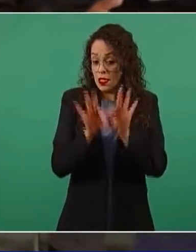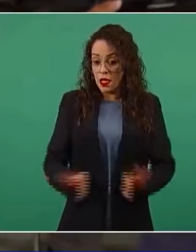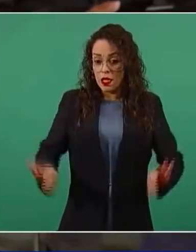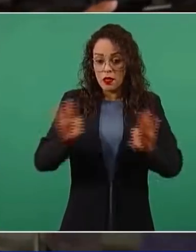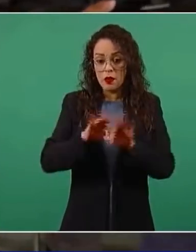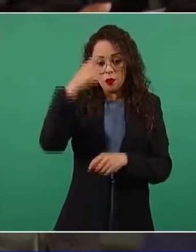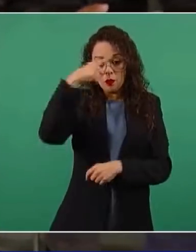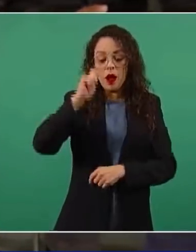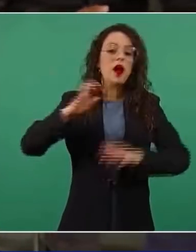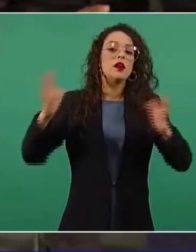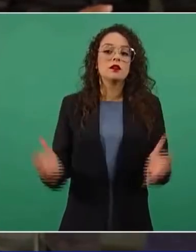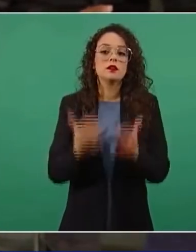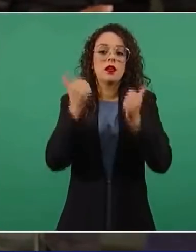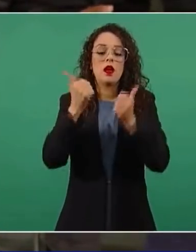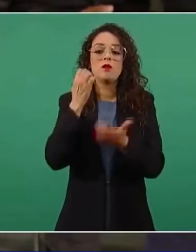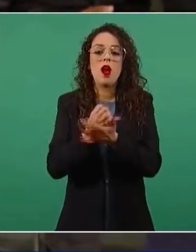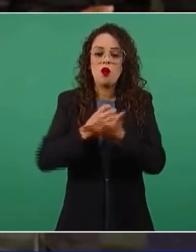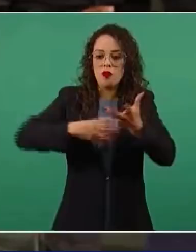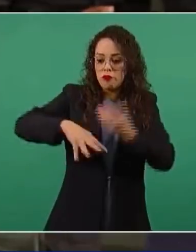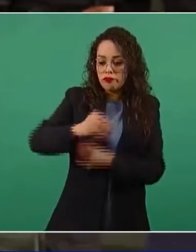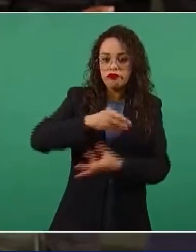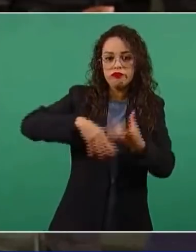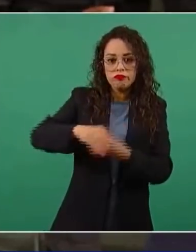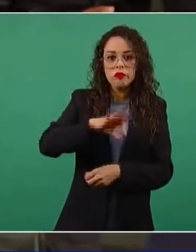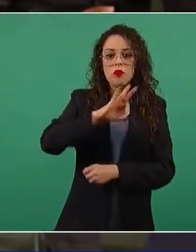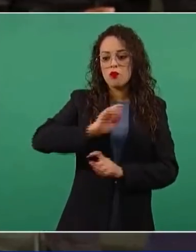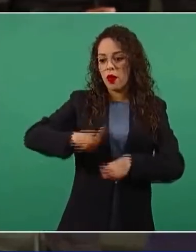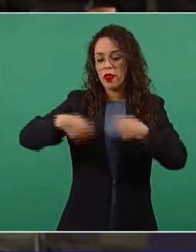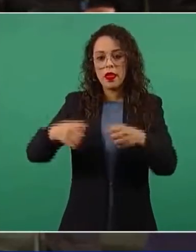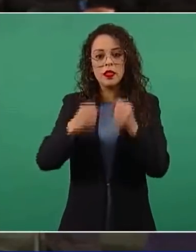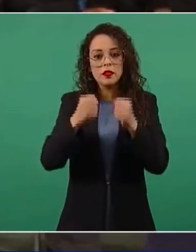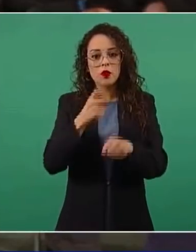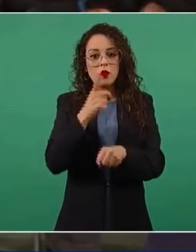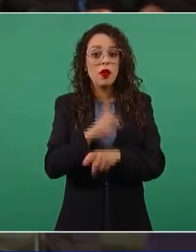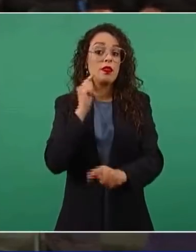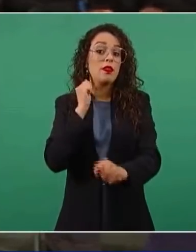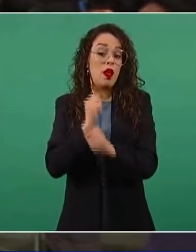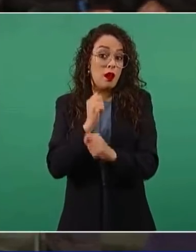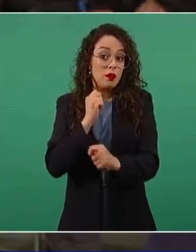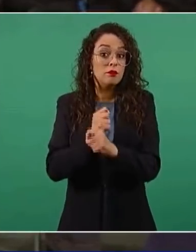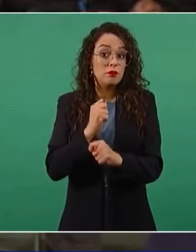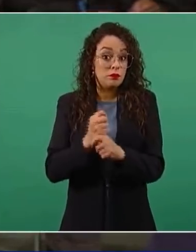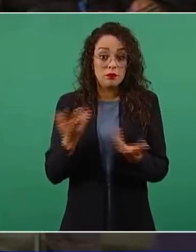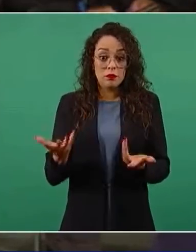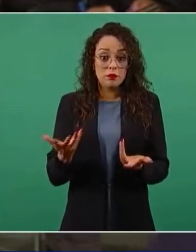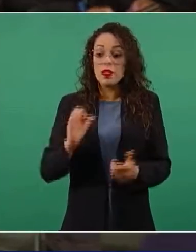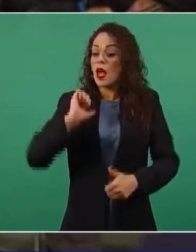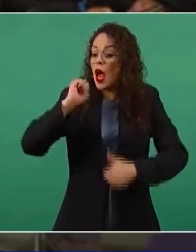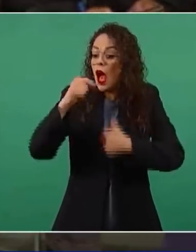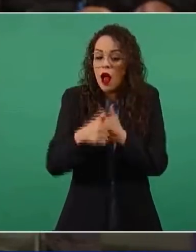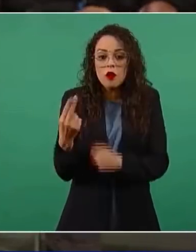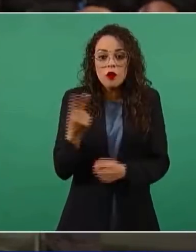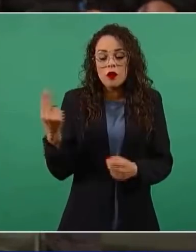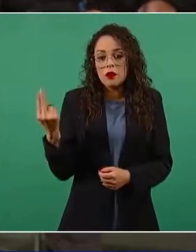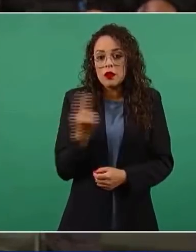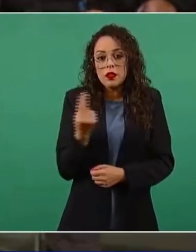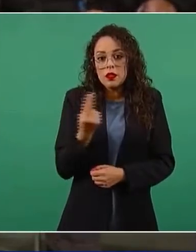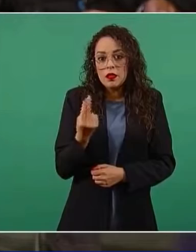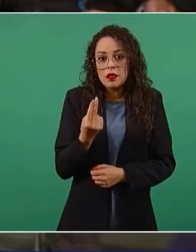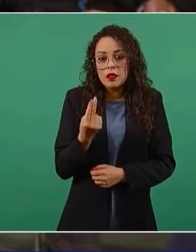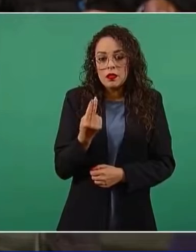la economía, para dar seguridad al sector transporte, y el problema es que algo se tiene que hacer porque ya es mucho el